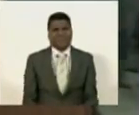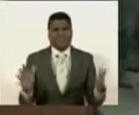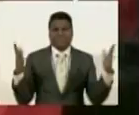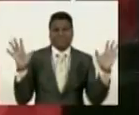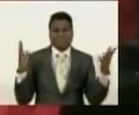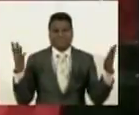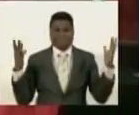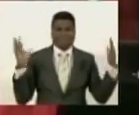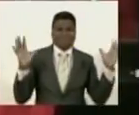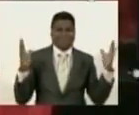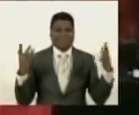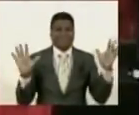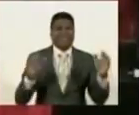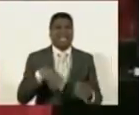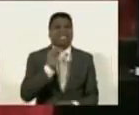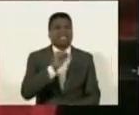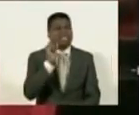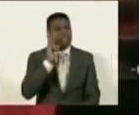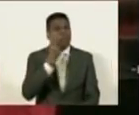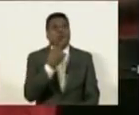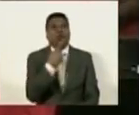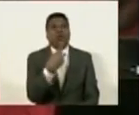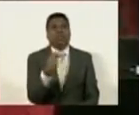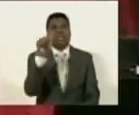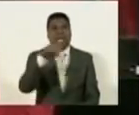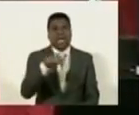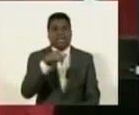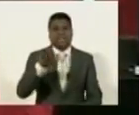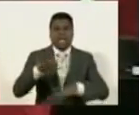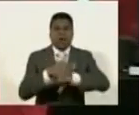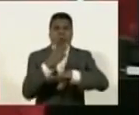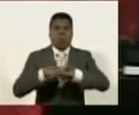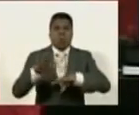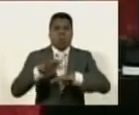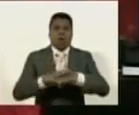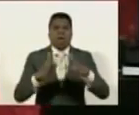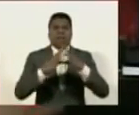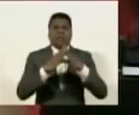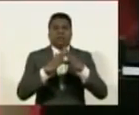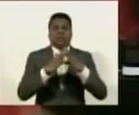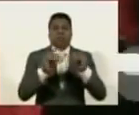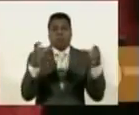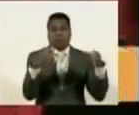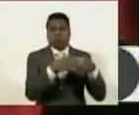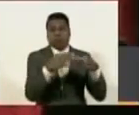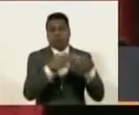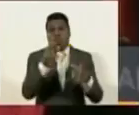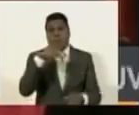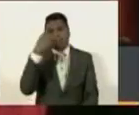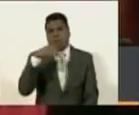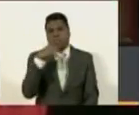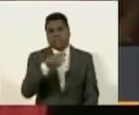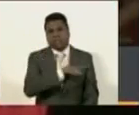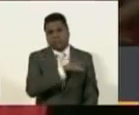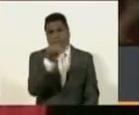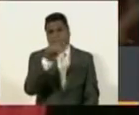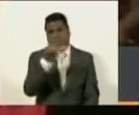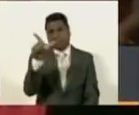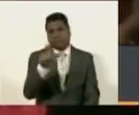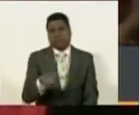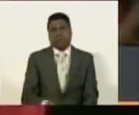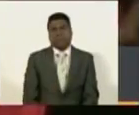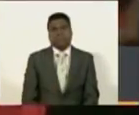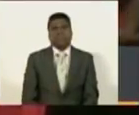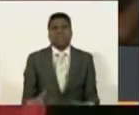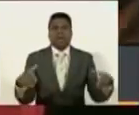Así es, justamente, Ana Rosa, como lo mencionas, este jueves la estructura política del Partido Socialista Unido de Venezuela